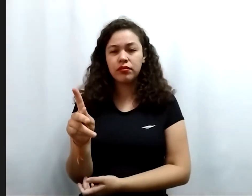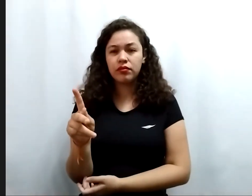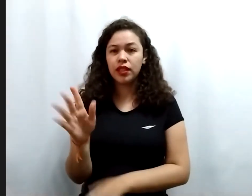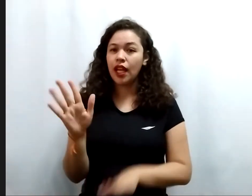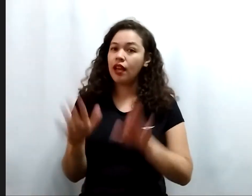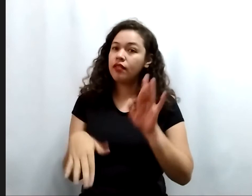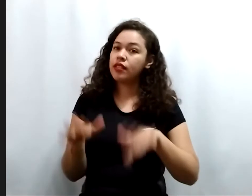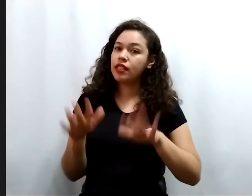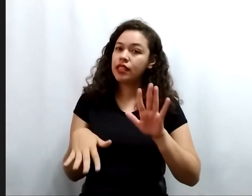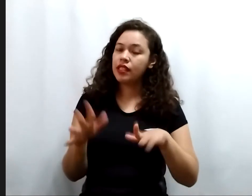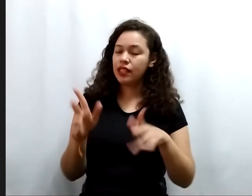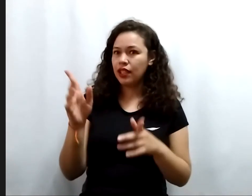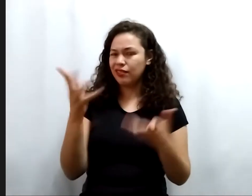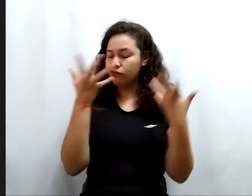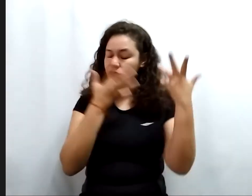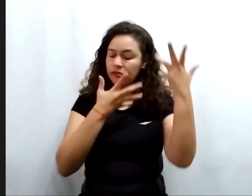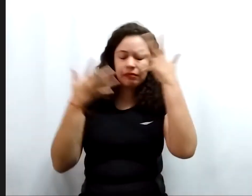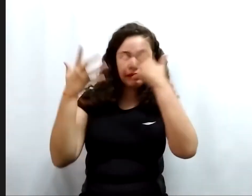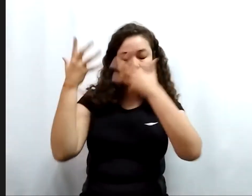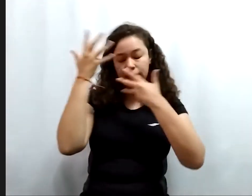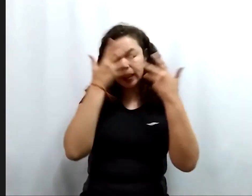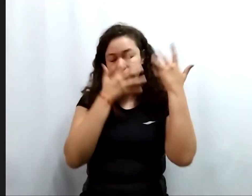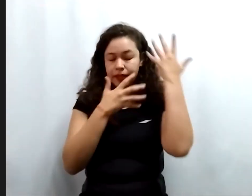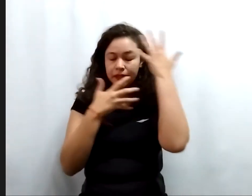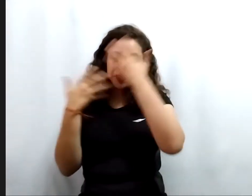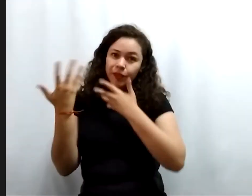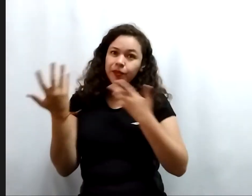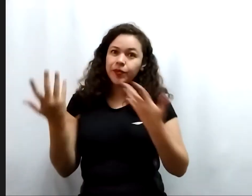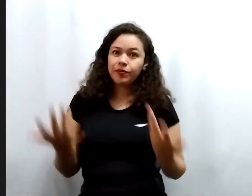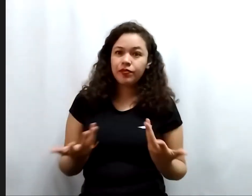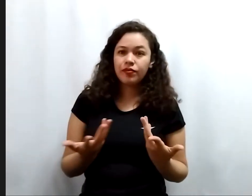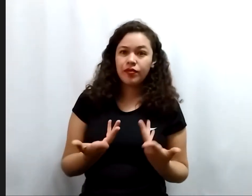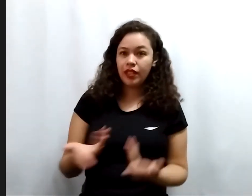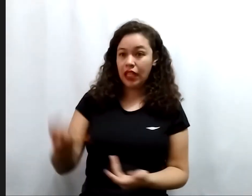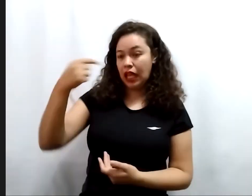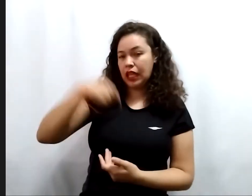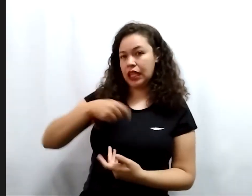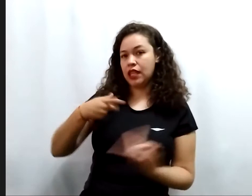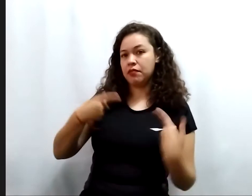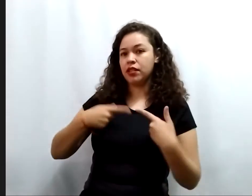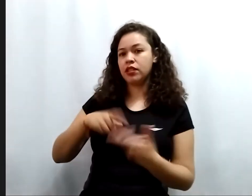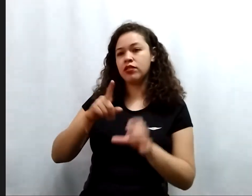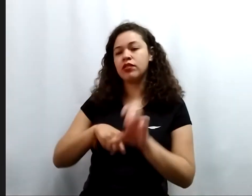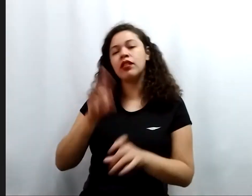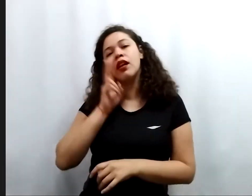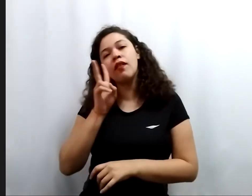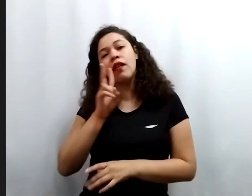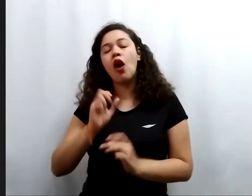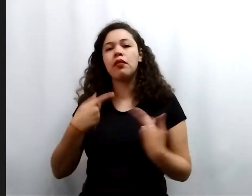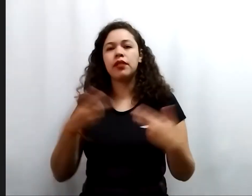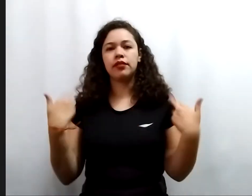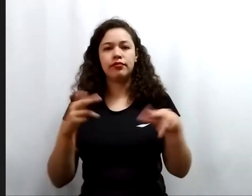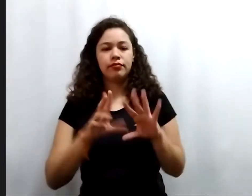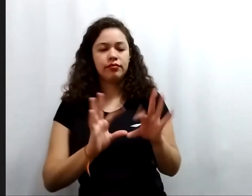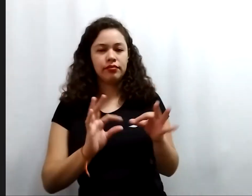también confusas y ya sea de aquel lado o de este que desconocemos cuál fue el problema para que